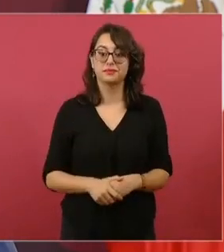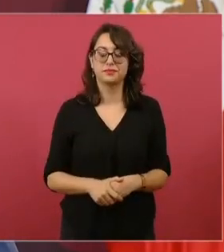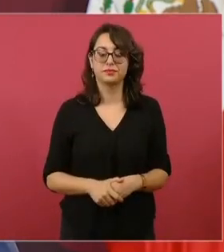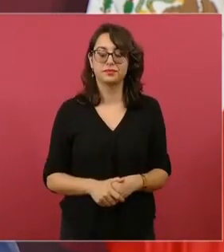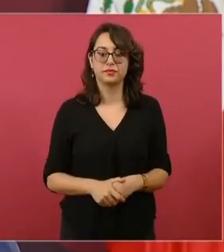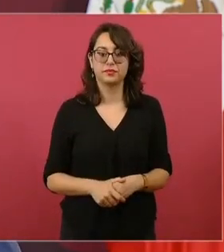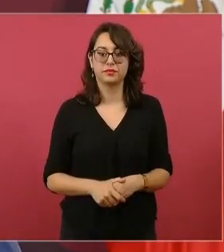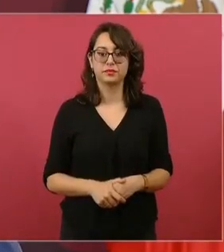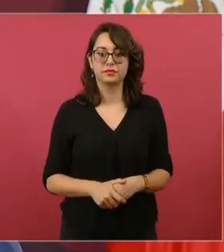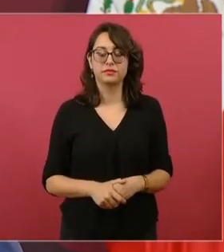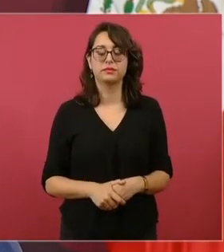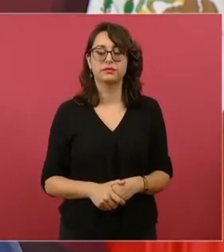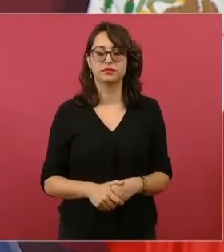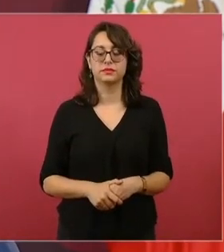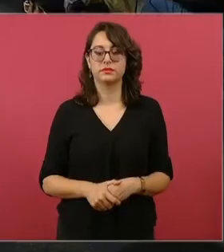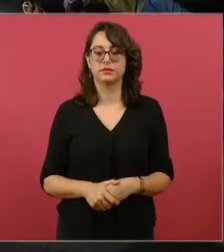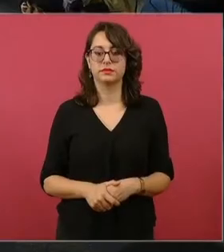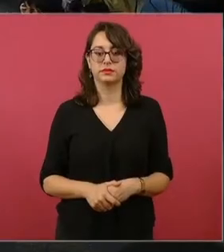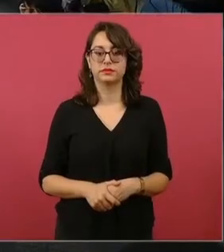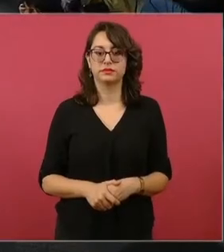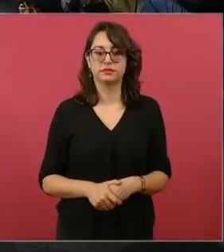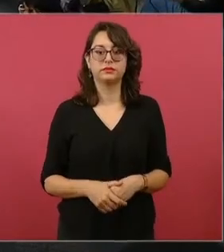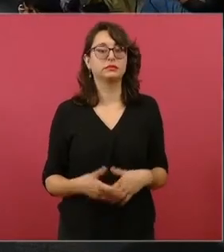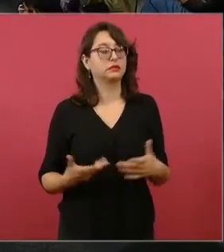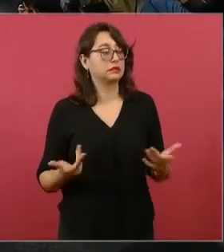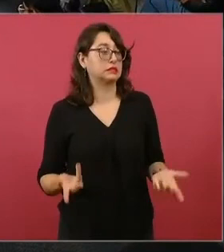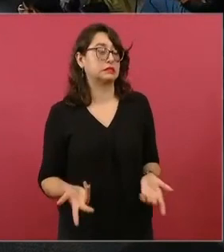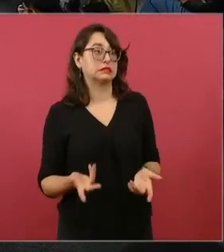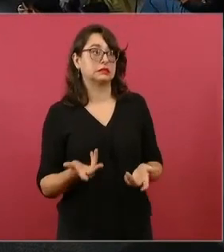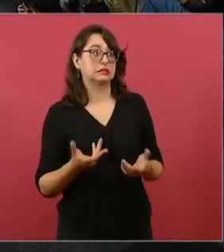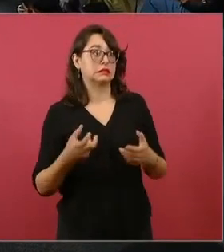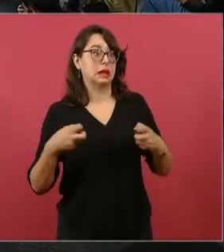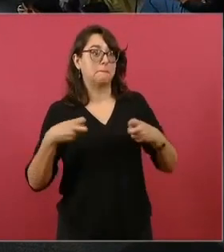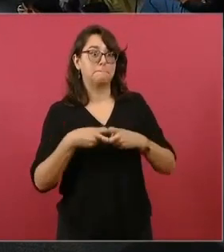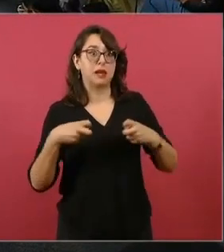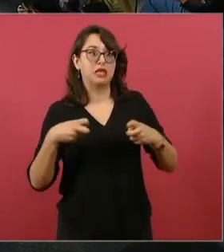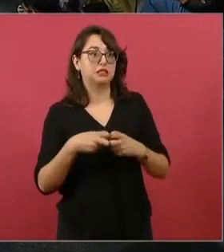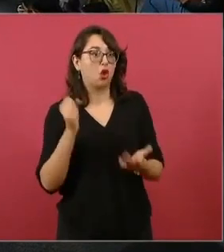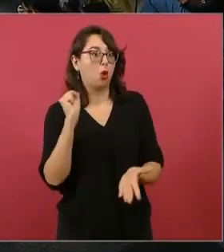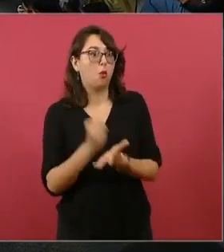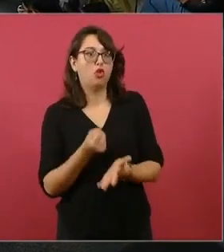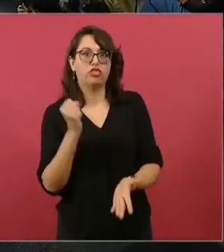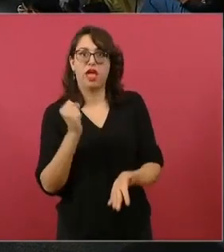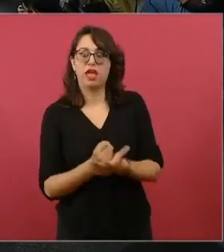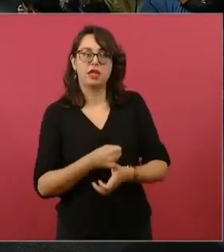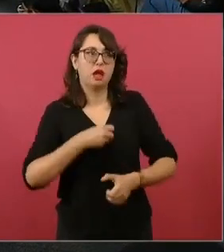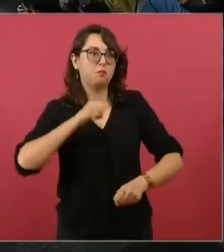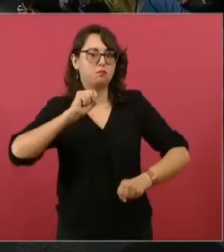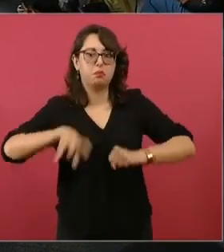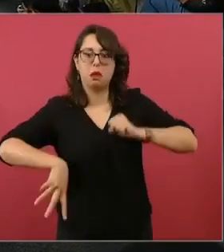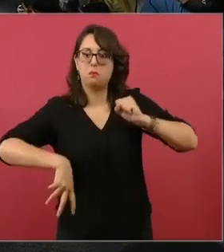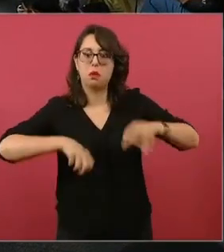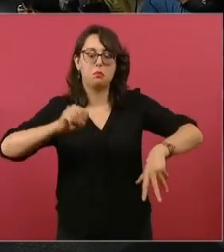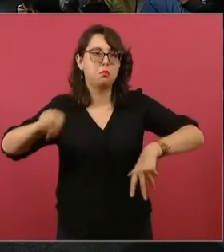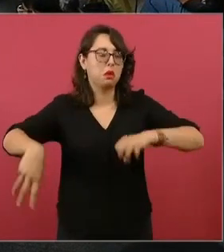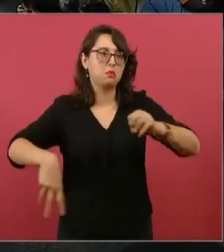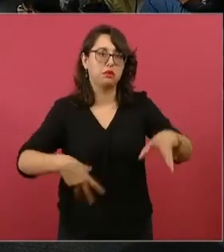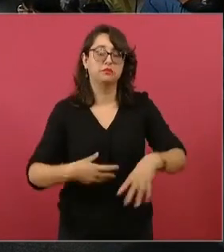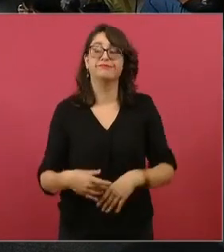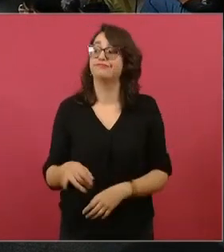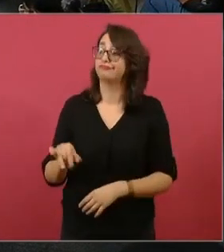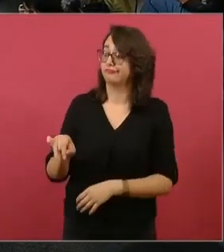Además que estamos dañando mucho con tanta cantidad de plástico que estamos comprando a diario. Sí. Y acerca del viaje a